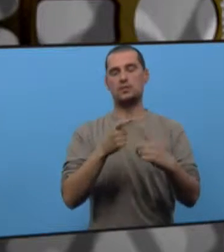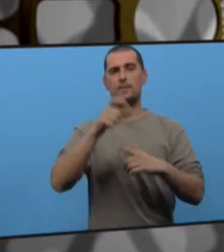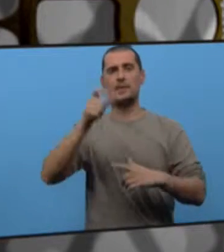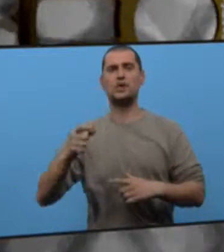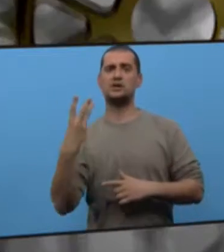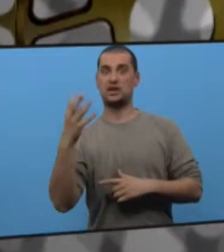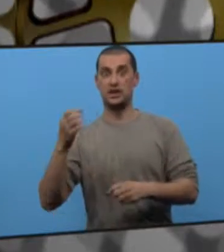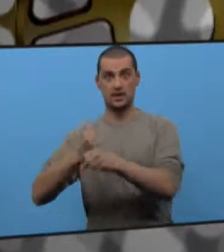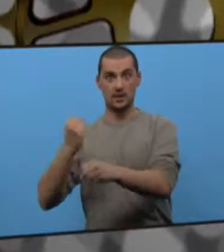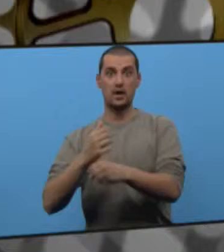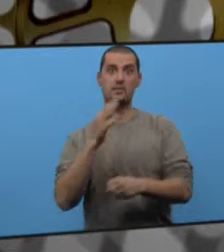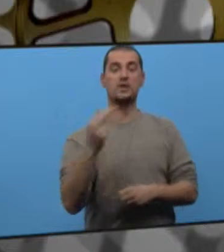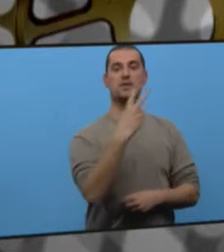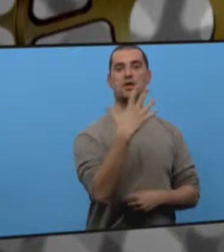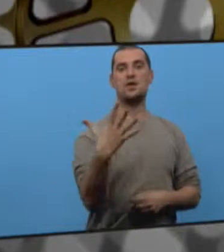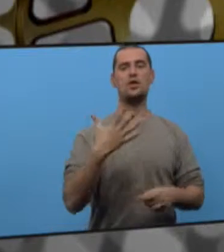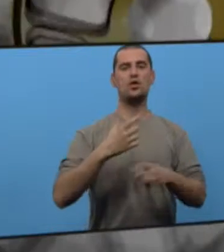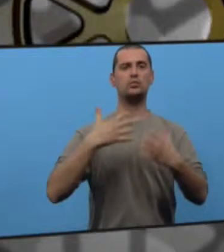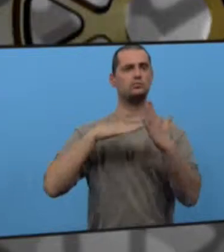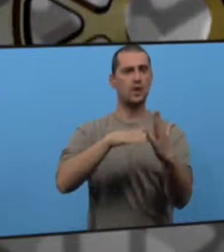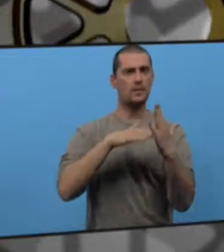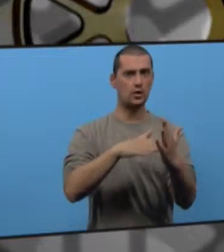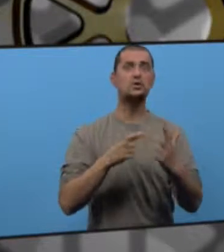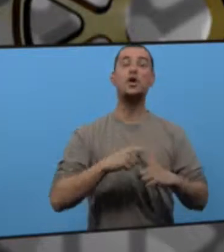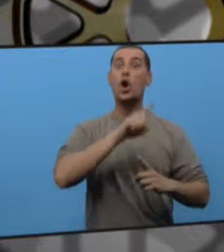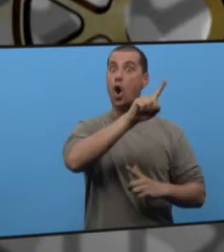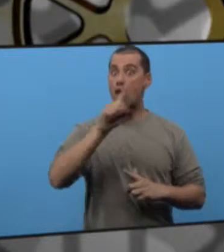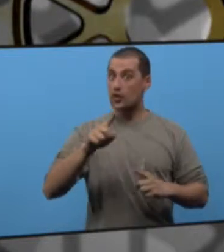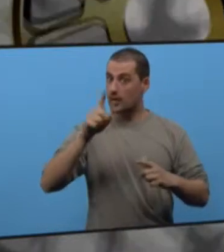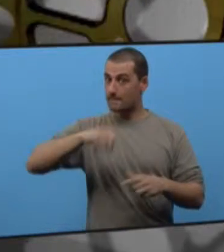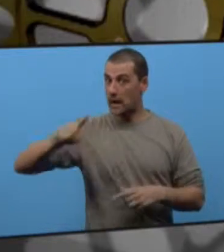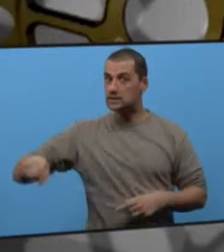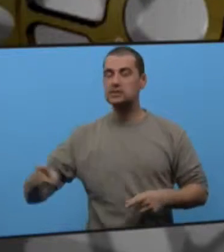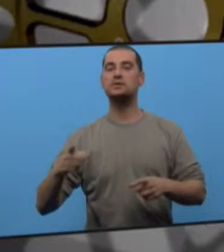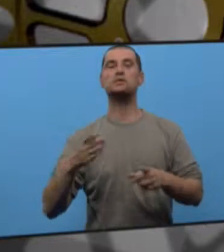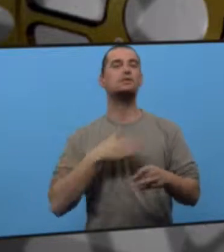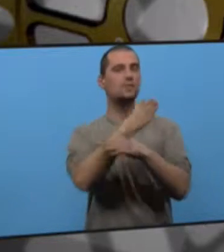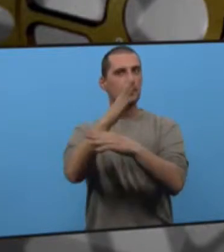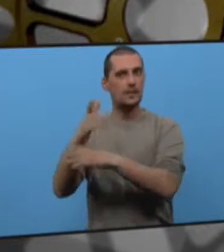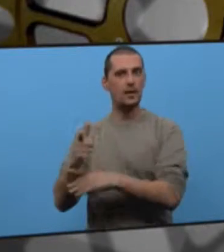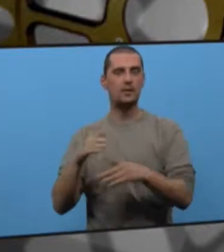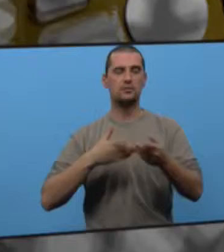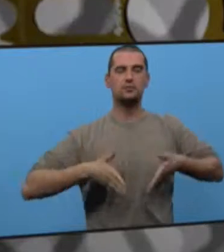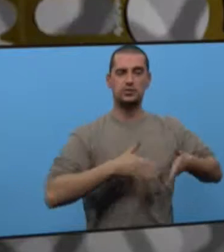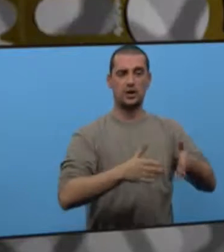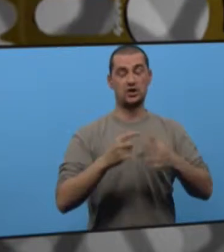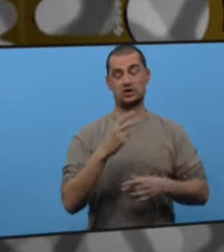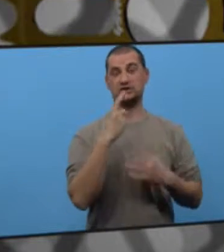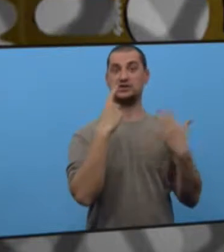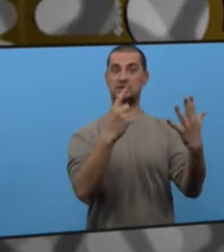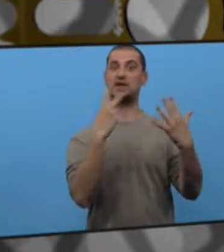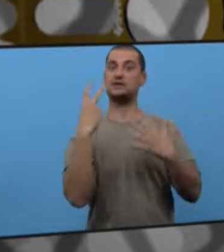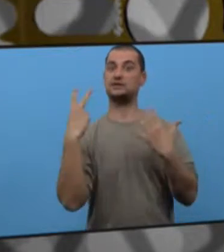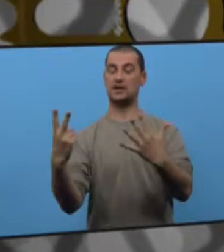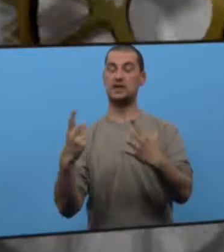25 máquinas do parque móvil que durante 11 meses encargaránse de acondicionar as estradas dos 67 concellos da provincia, o